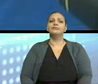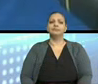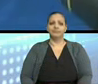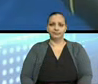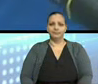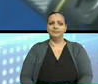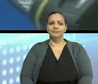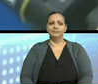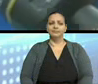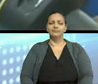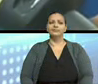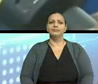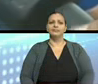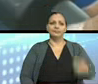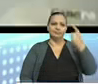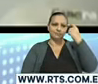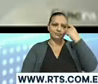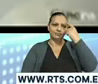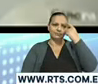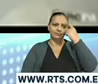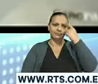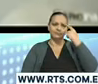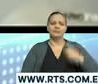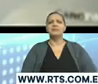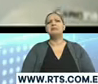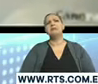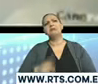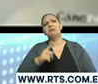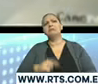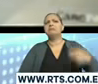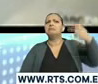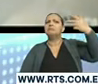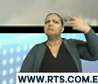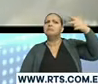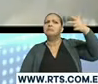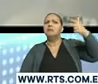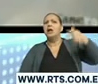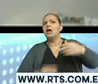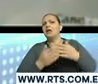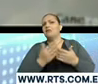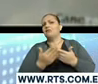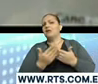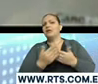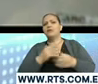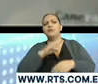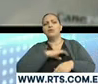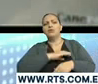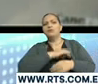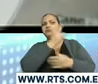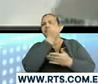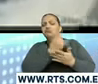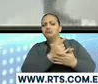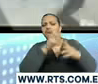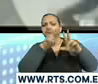como seres también afectadas, uno tiene que decir, esas cámaras no están de adorno, y para que después